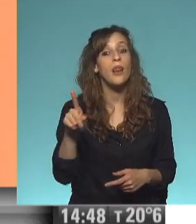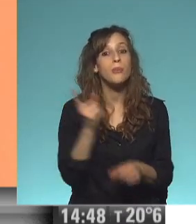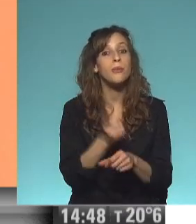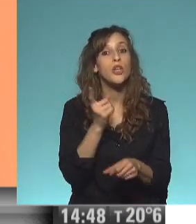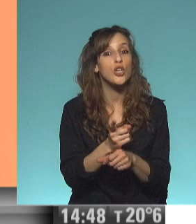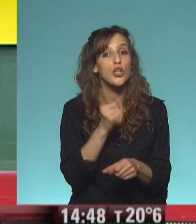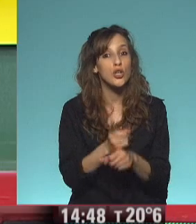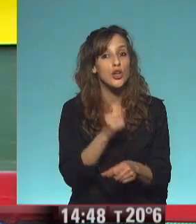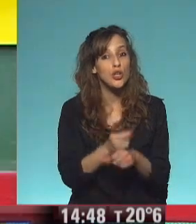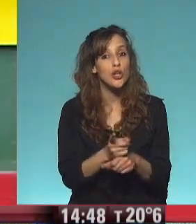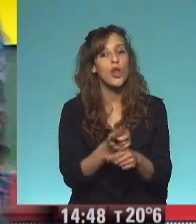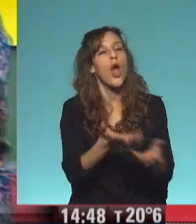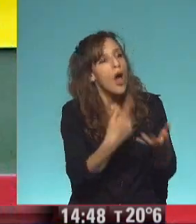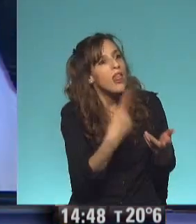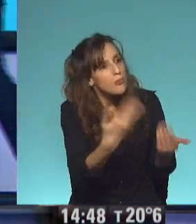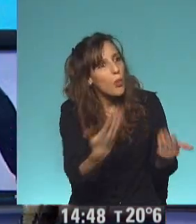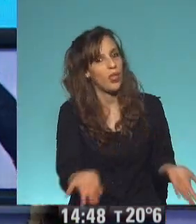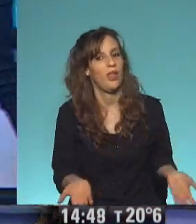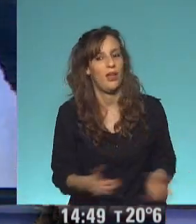No, ahora digámoslo.